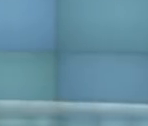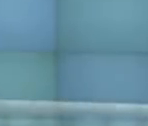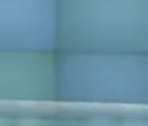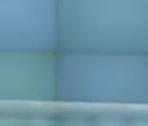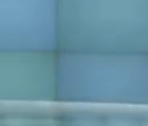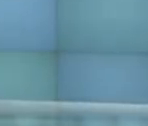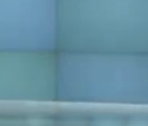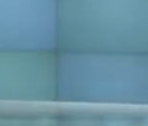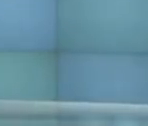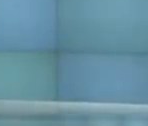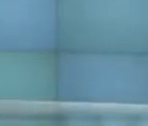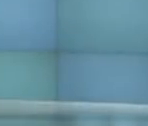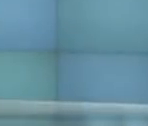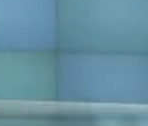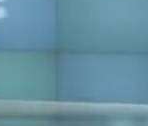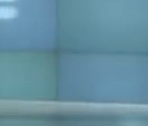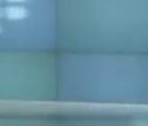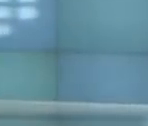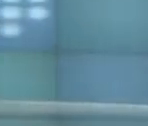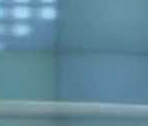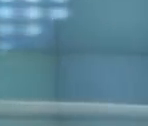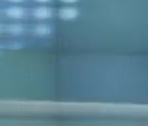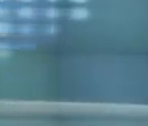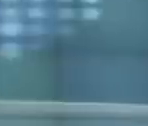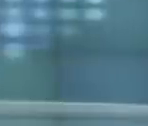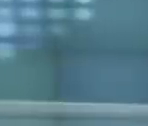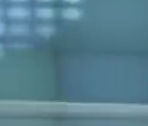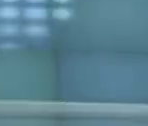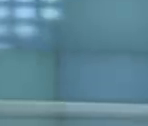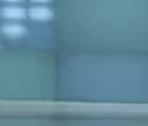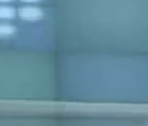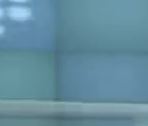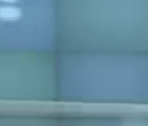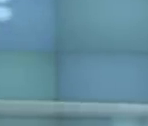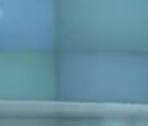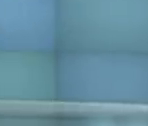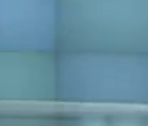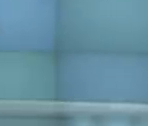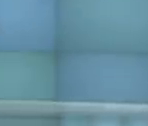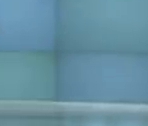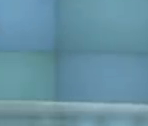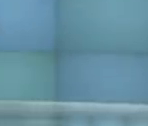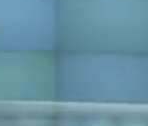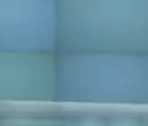Y a esta hora comienza la actividad principal. El jefe de Estado, nos conectamos con él. Adelante, presidente.